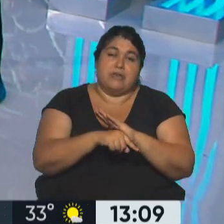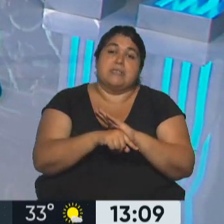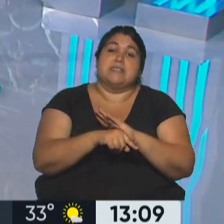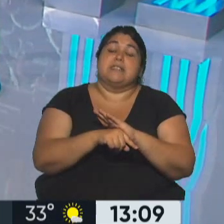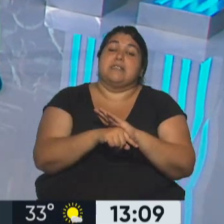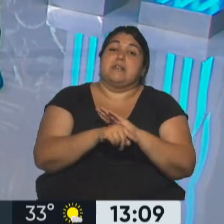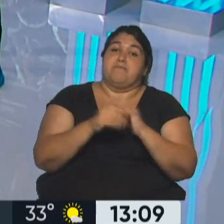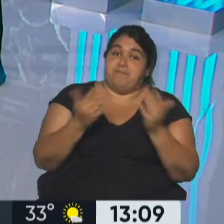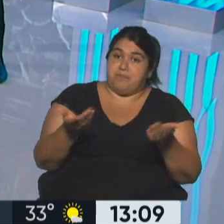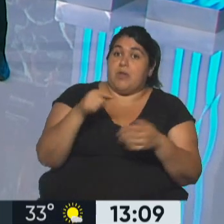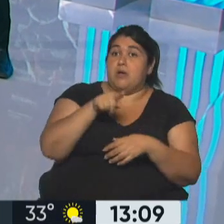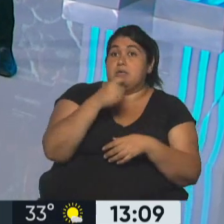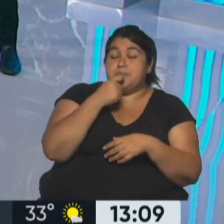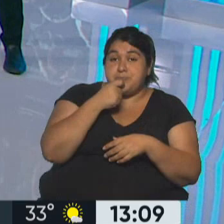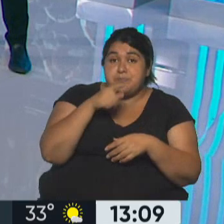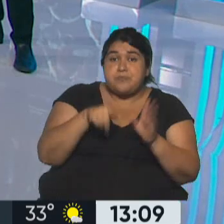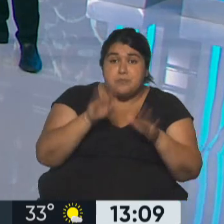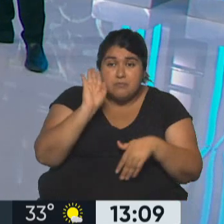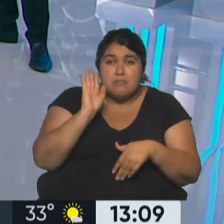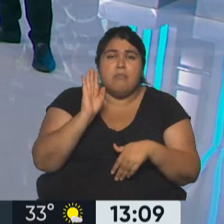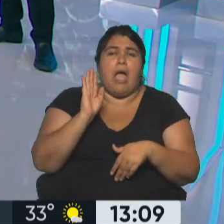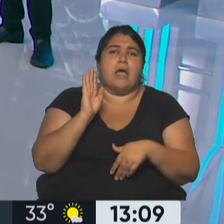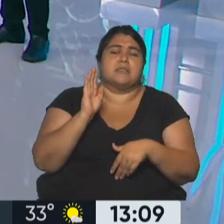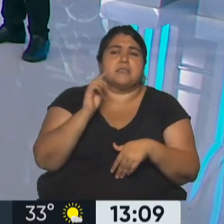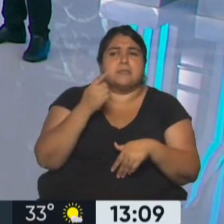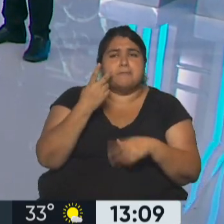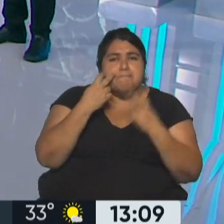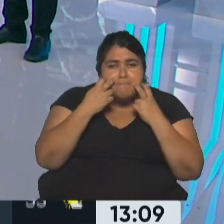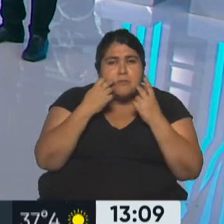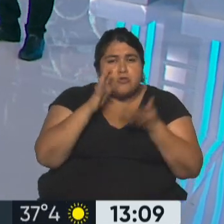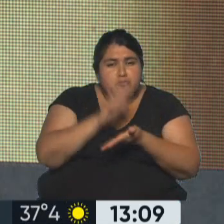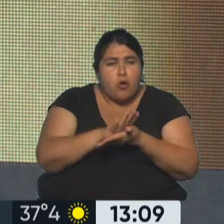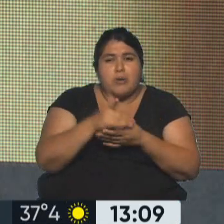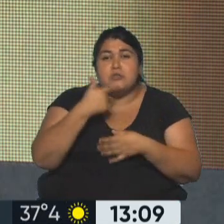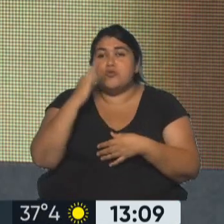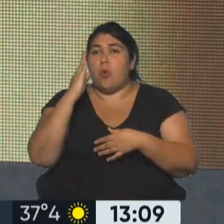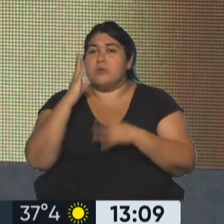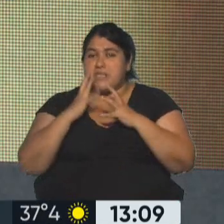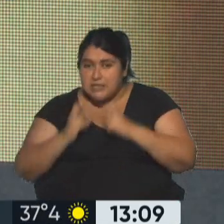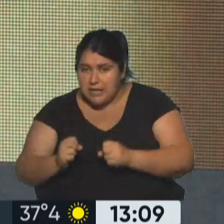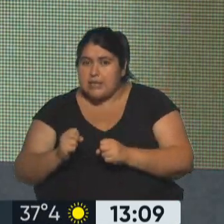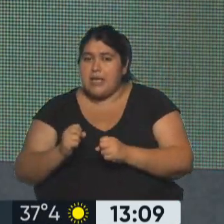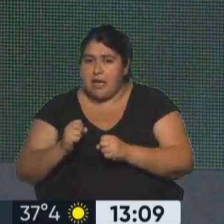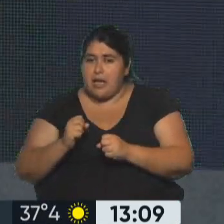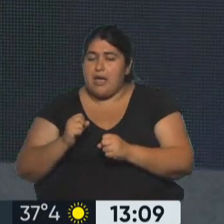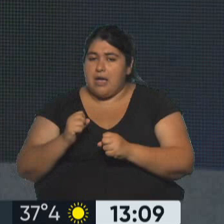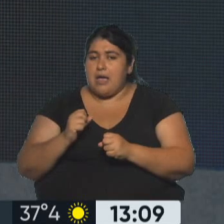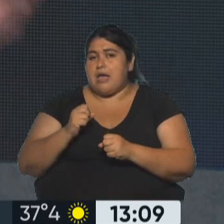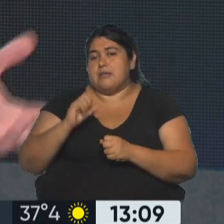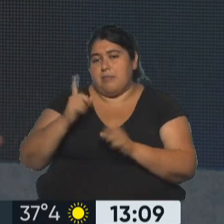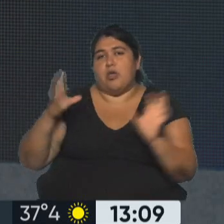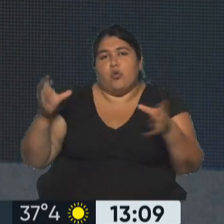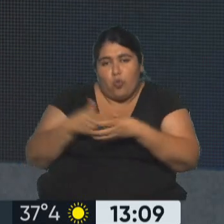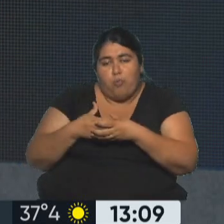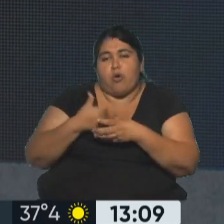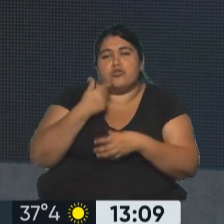afiliados a partidos, pero que si te metes más a bucear en las subsecretarías, hay mucho de la exconcertación del Partido Socialista,